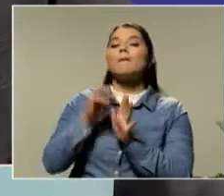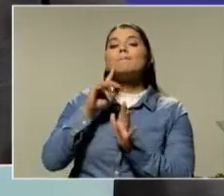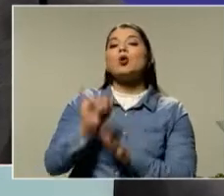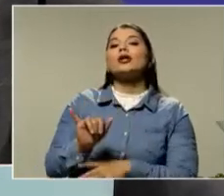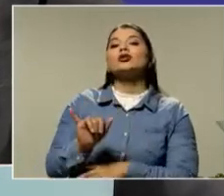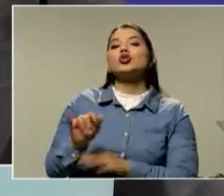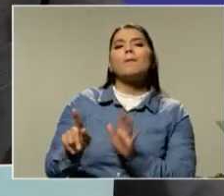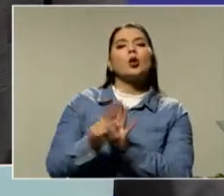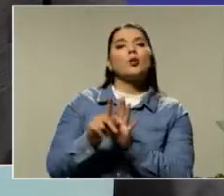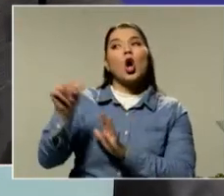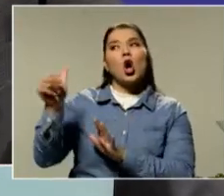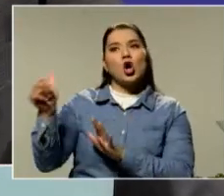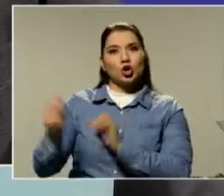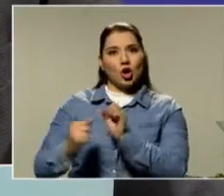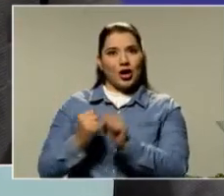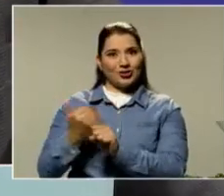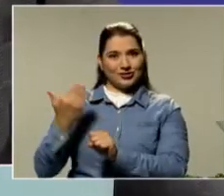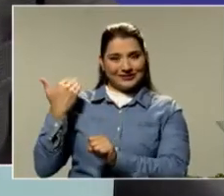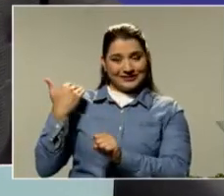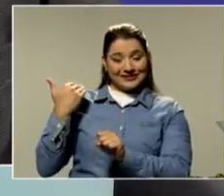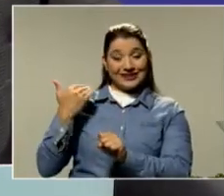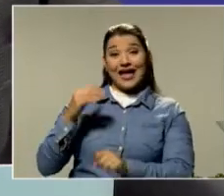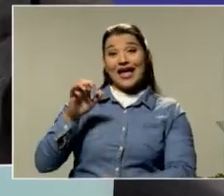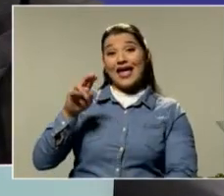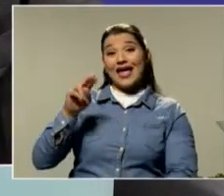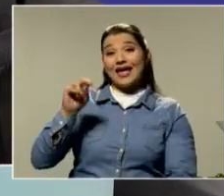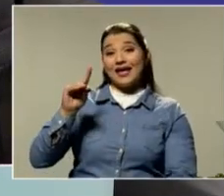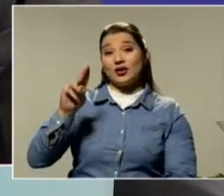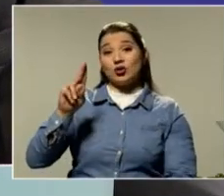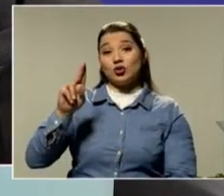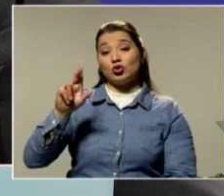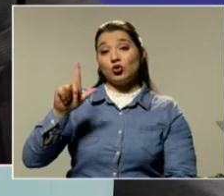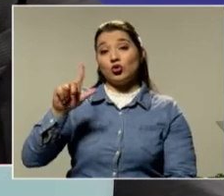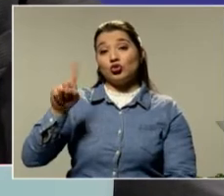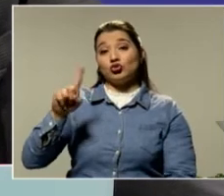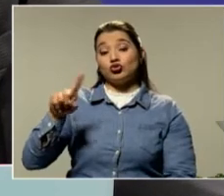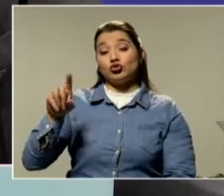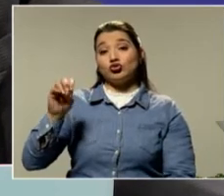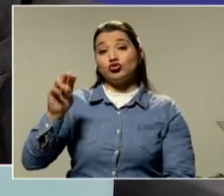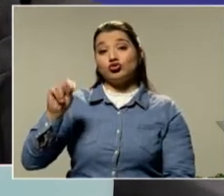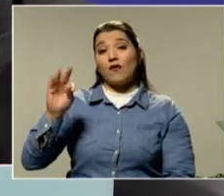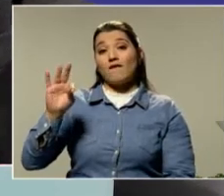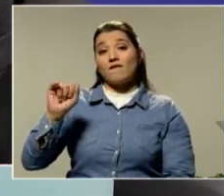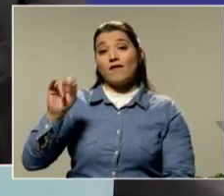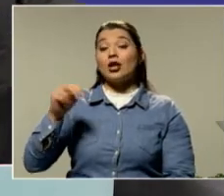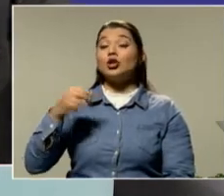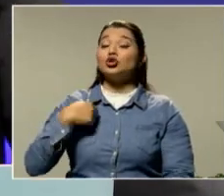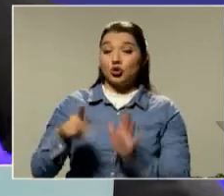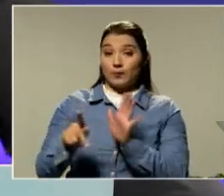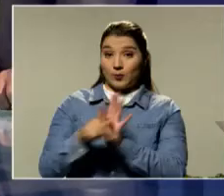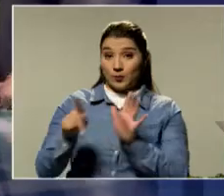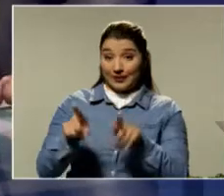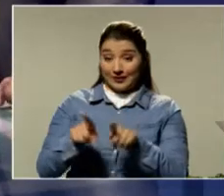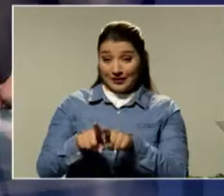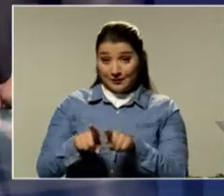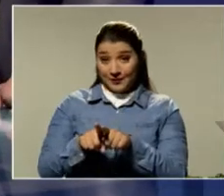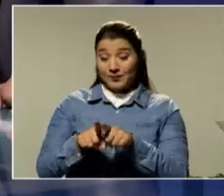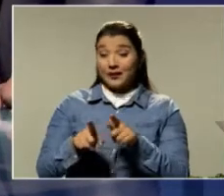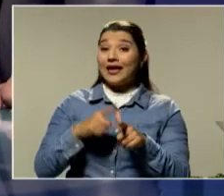muchos años, pero el endosulfán no se había prohibido, lo prohibimos en nuestra administración, de manera que, digamos, si uno